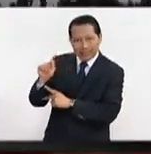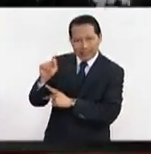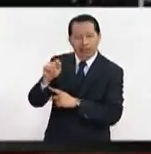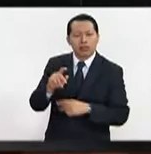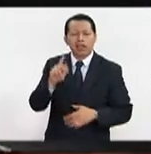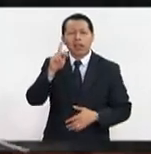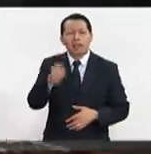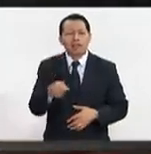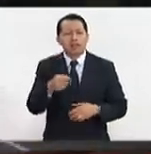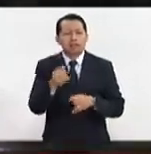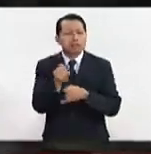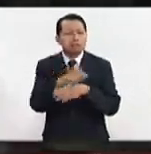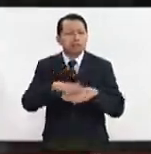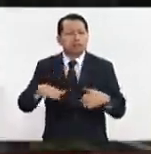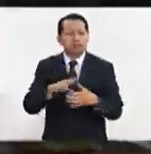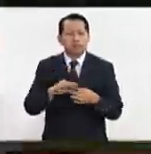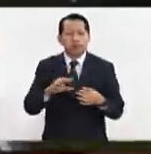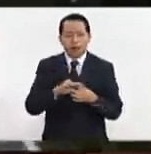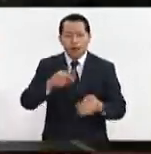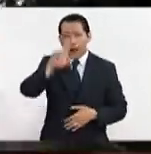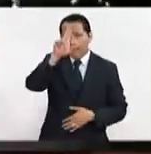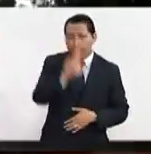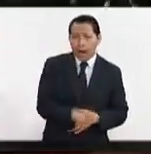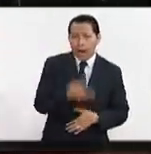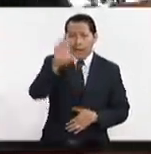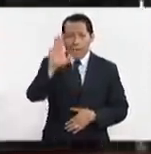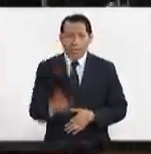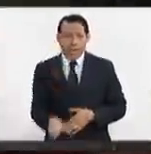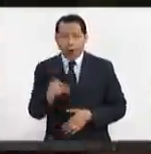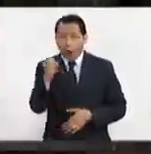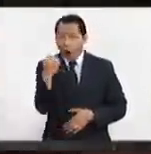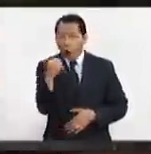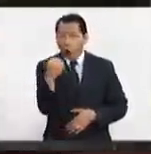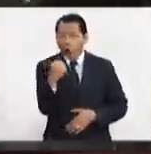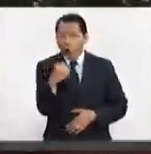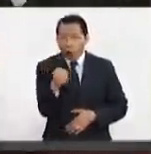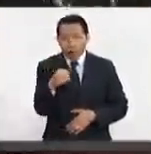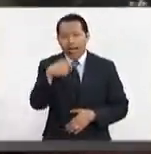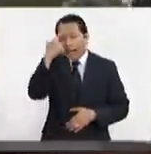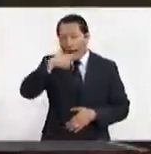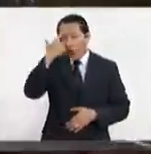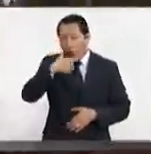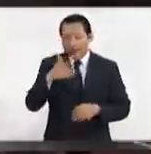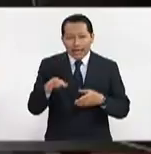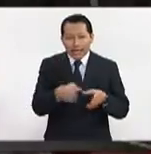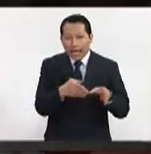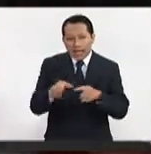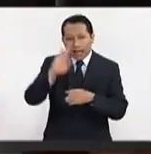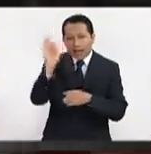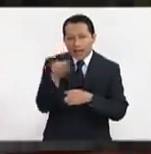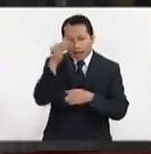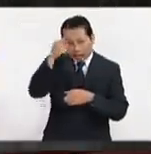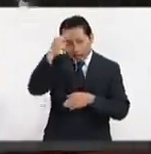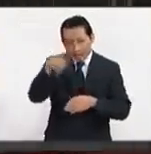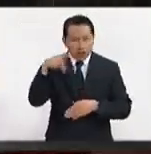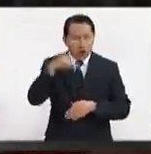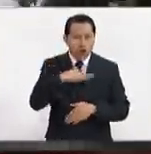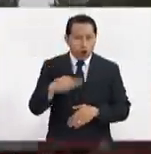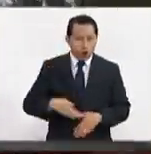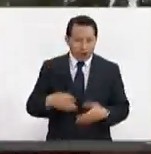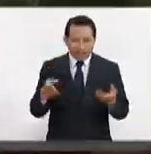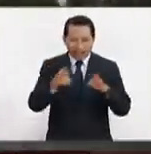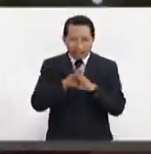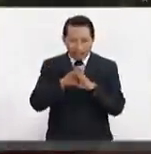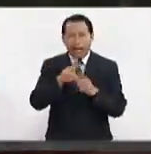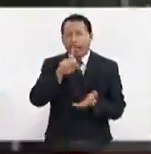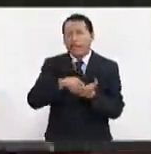Transportes informó que todos los martes y miércoles de octubre habrá cierres nocturnos en la carretera federal México-Toluca, a la altura